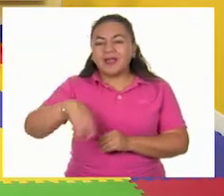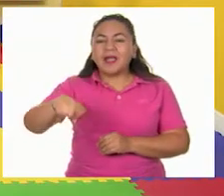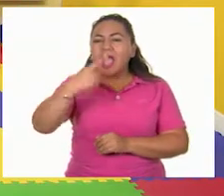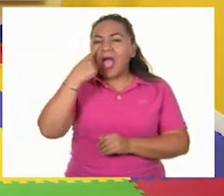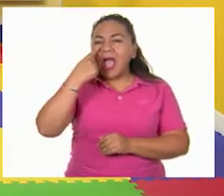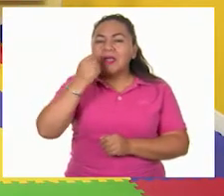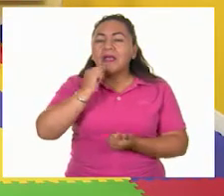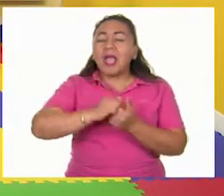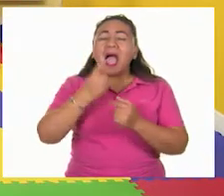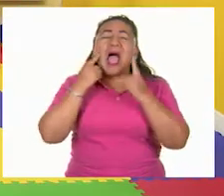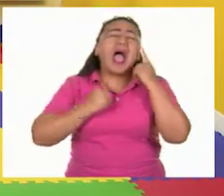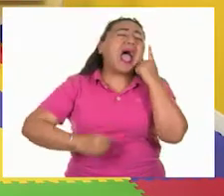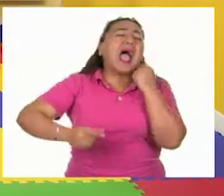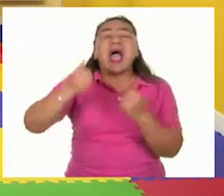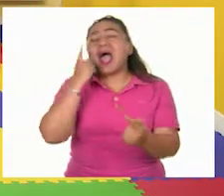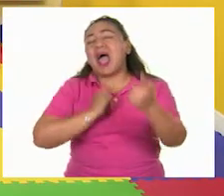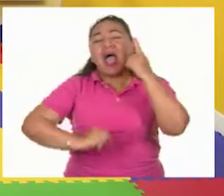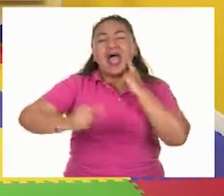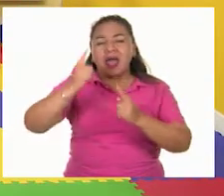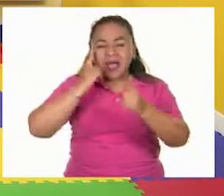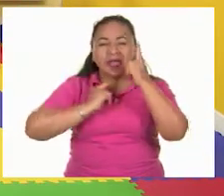famosos berrinches.